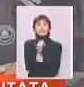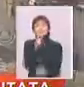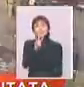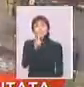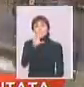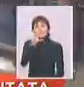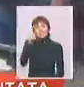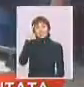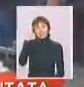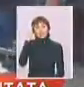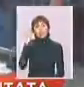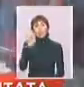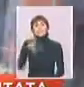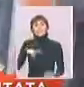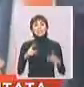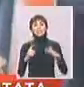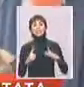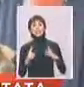descanso.